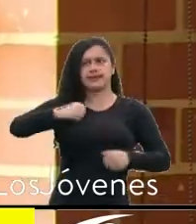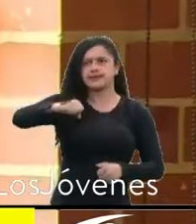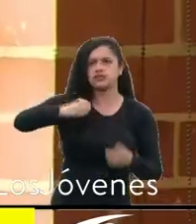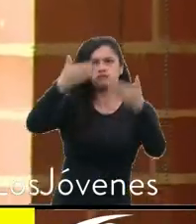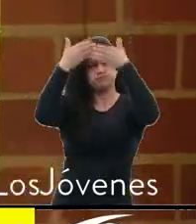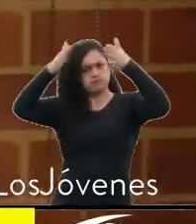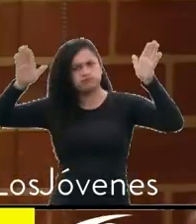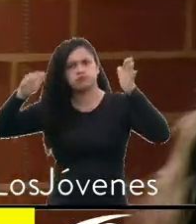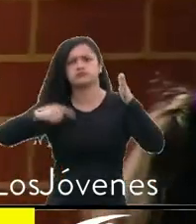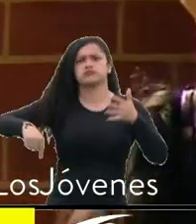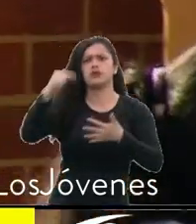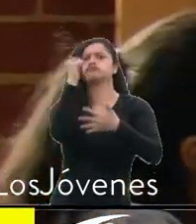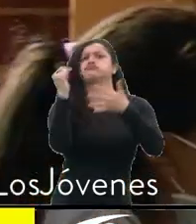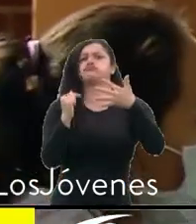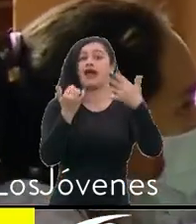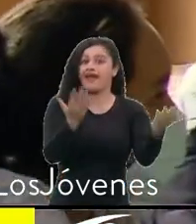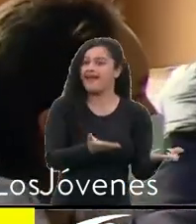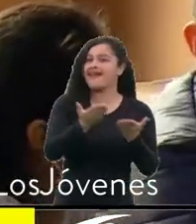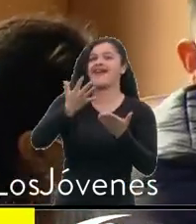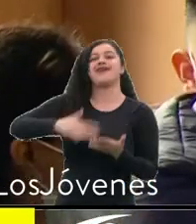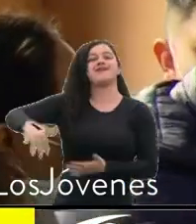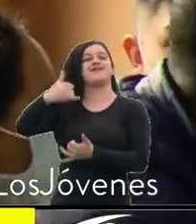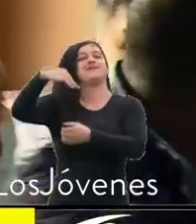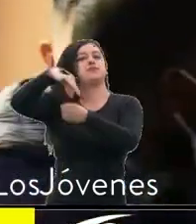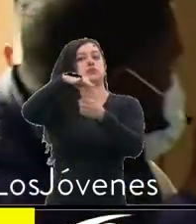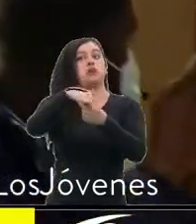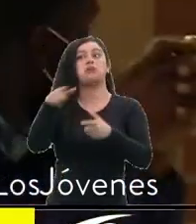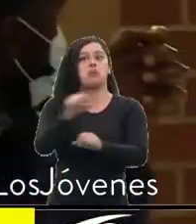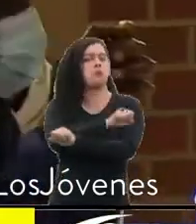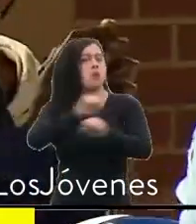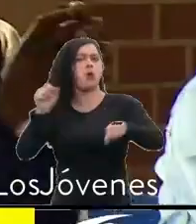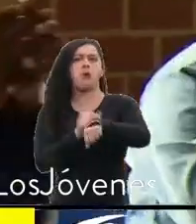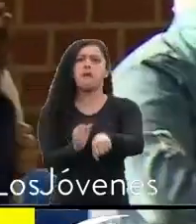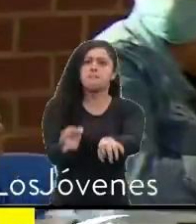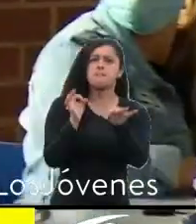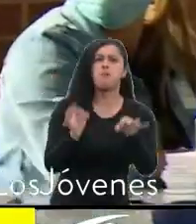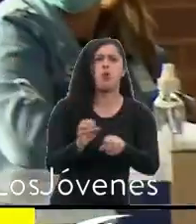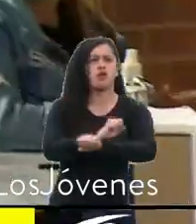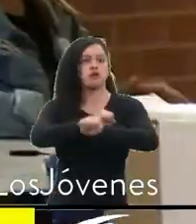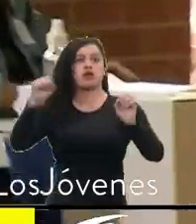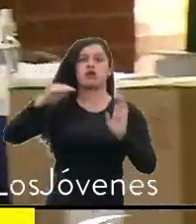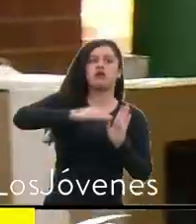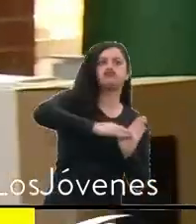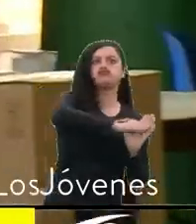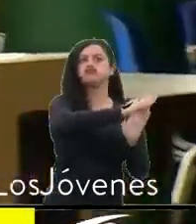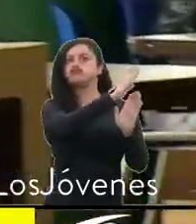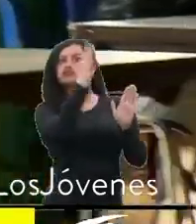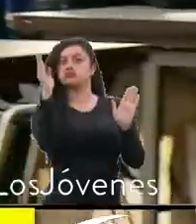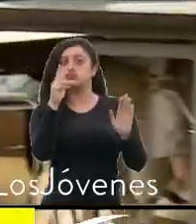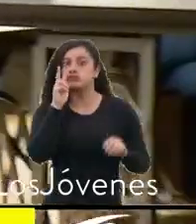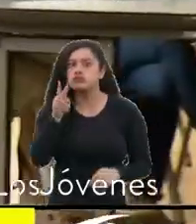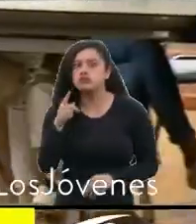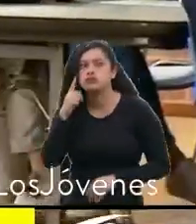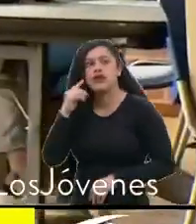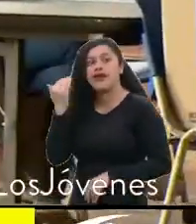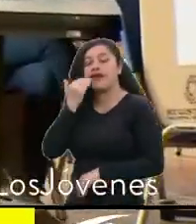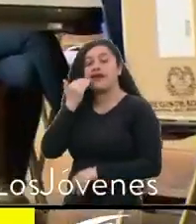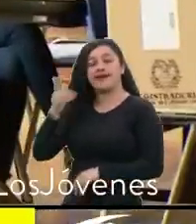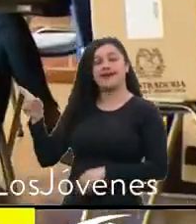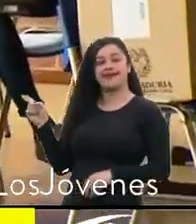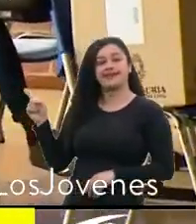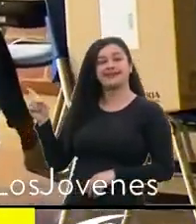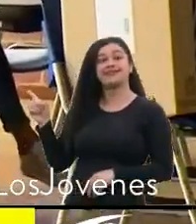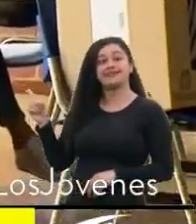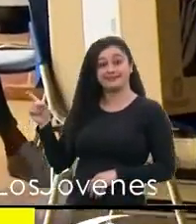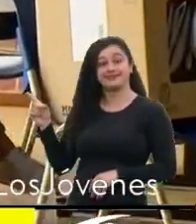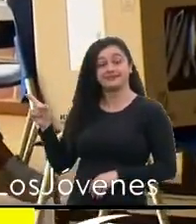votar. Muy puntual y solo unos minutos después del inicio de las elecciones, Michelle Medina fue la primera en llegar al Colegio Argelia en el sur de Bogotá, el